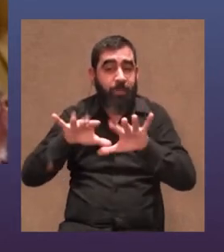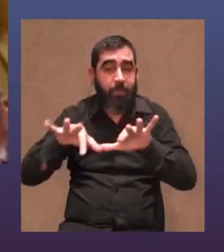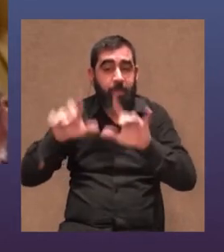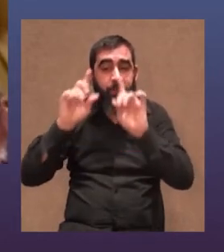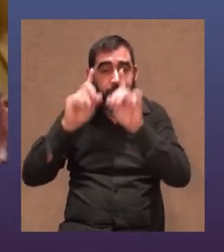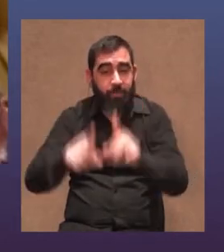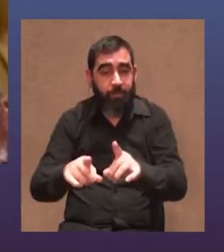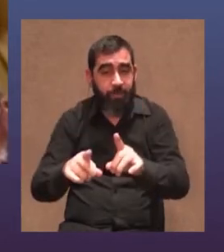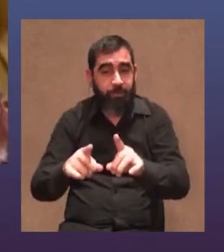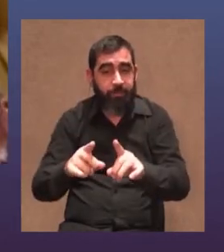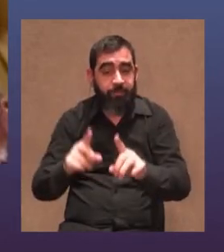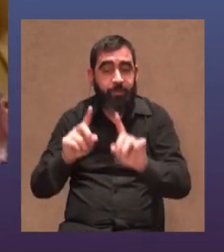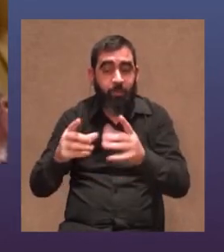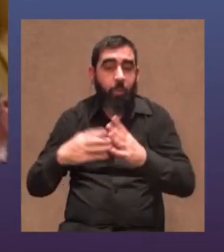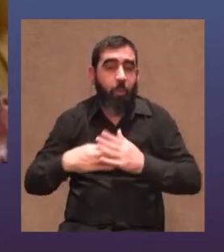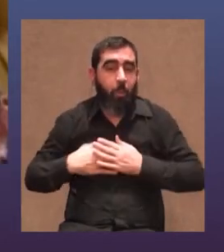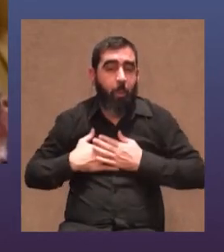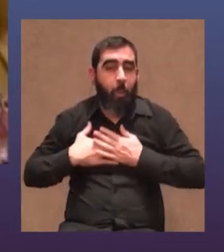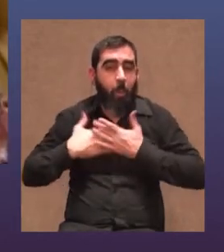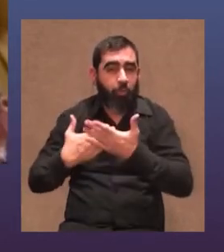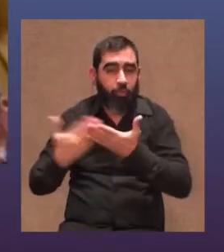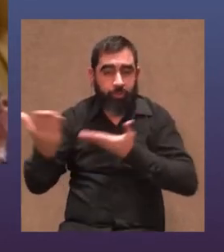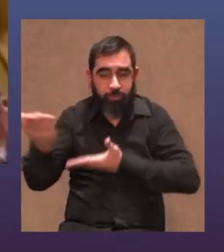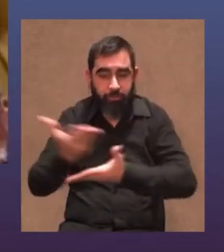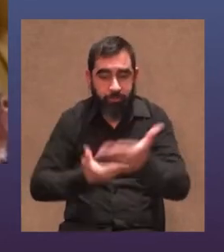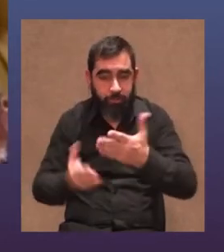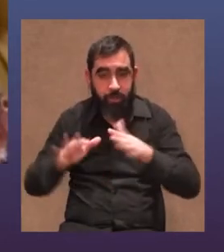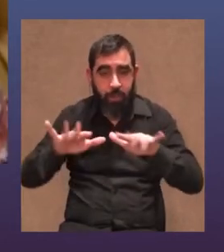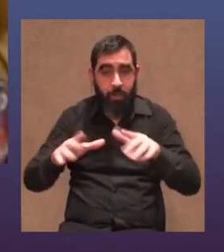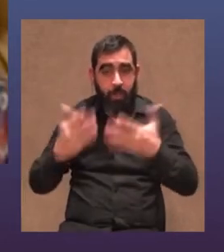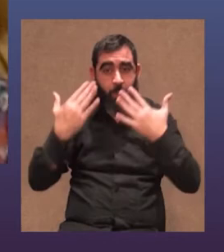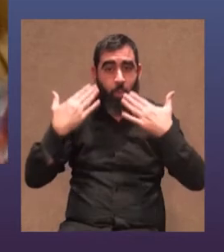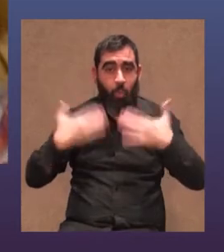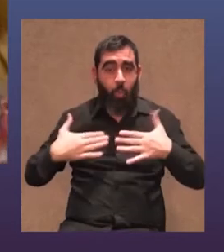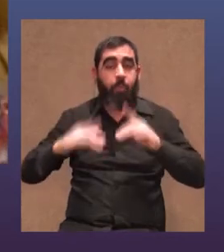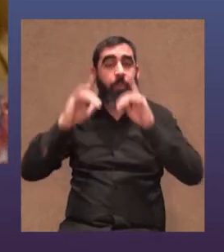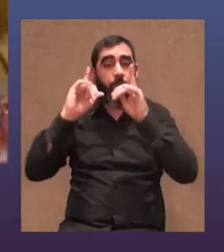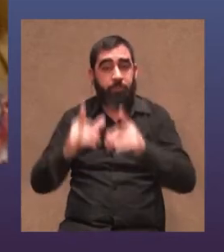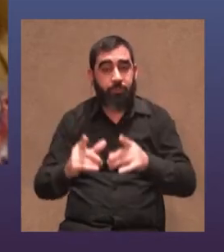intercambio emocional. Exacto. Me permite,